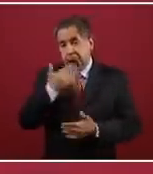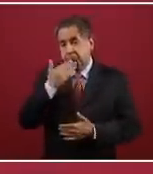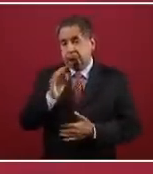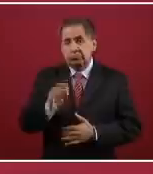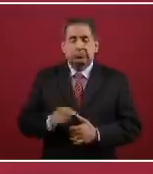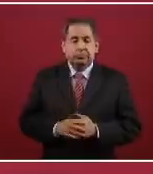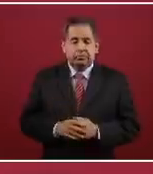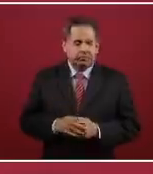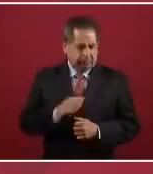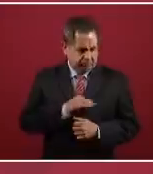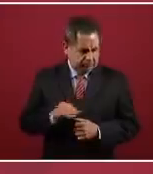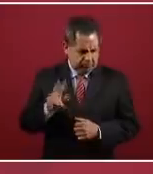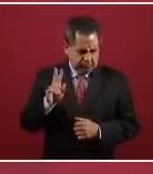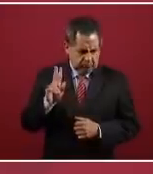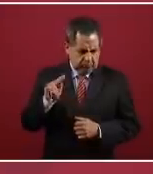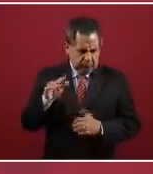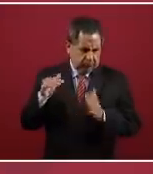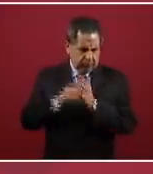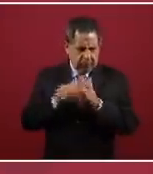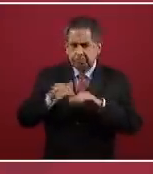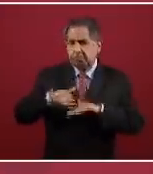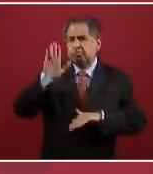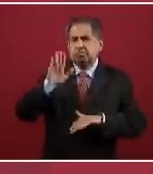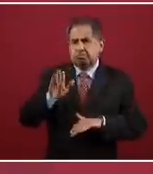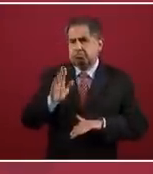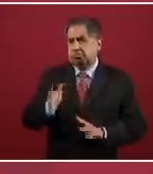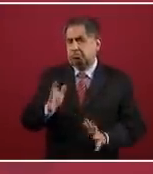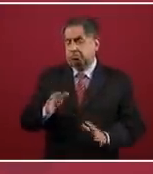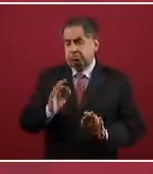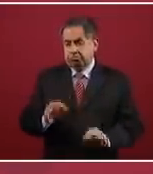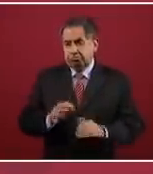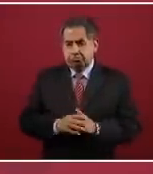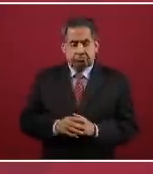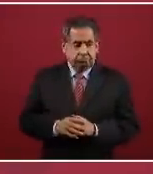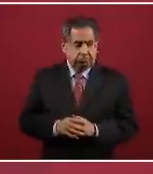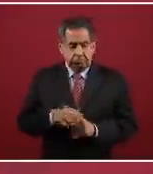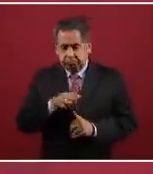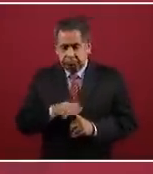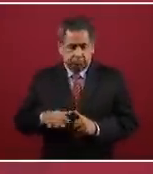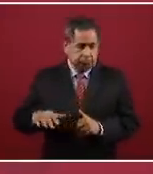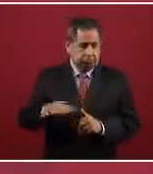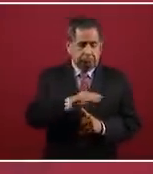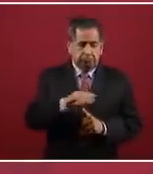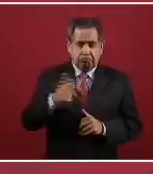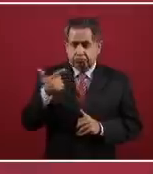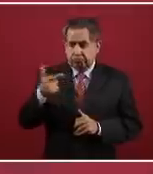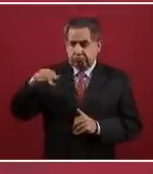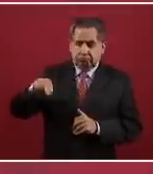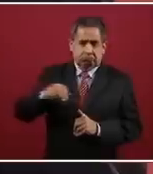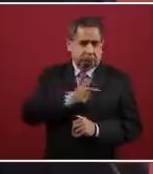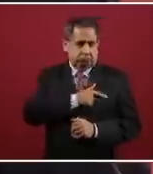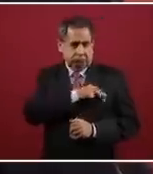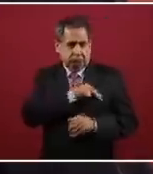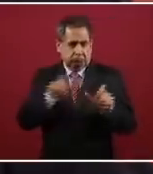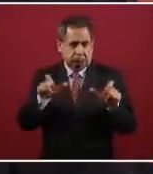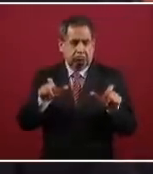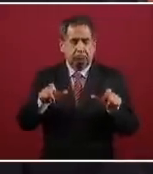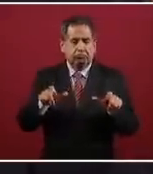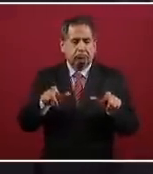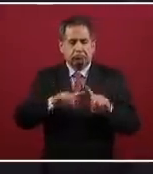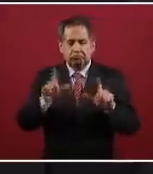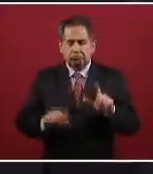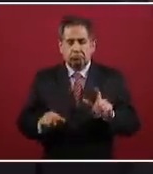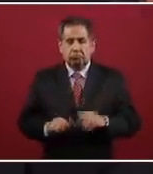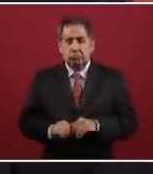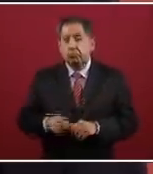ya más de 80,000 elementos para la Guardia Nacional. Pero hoy también ya